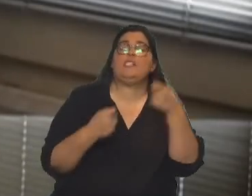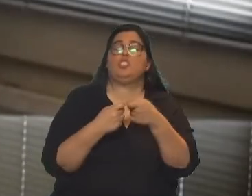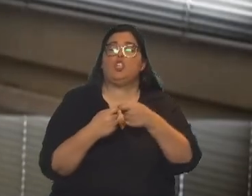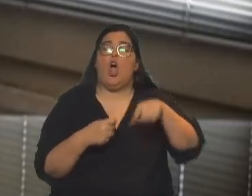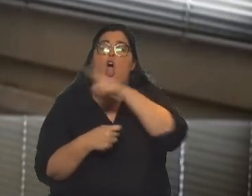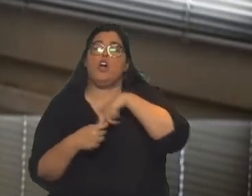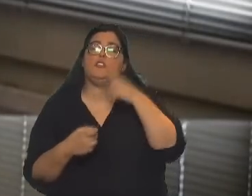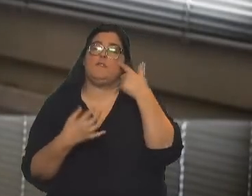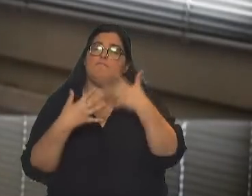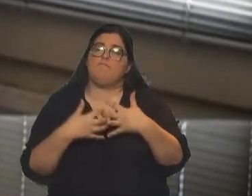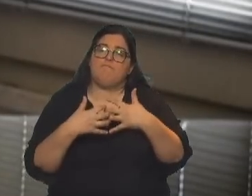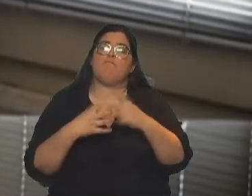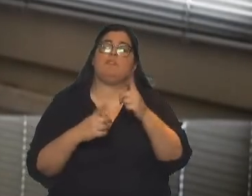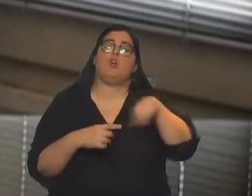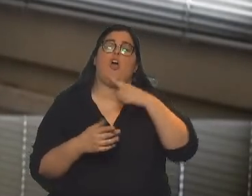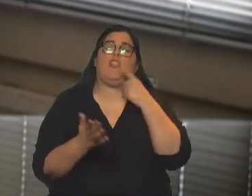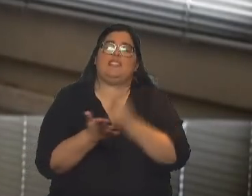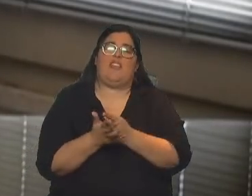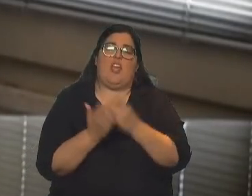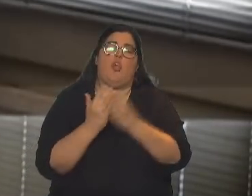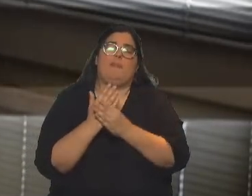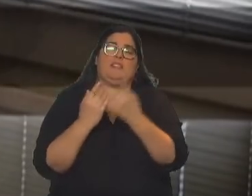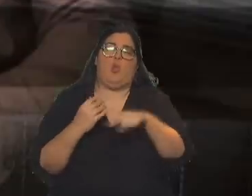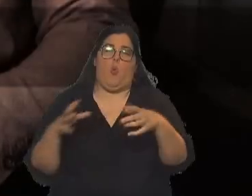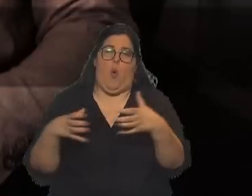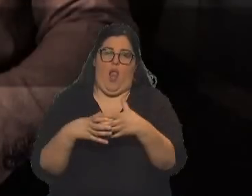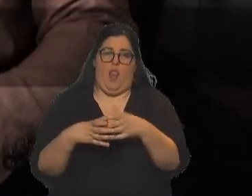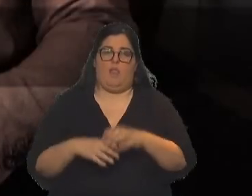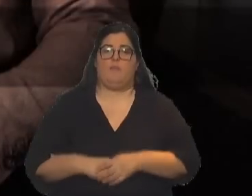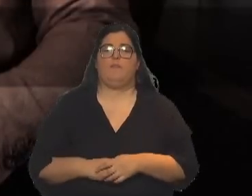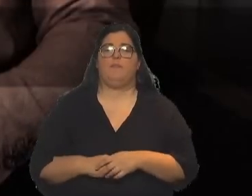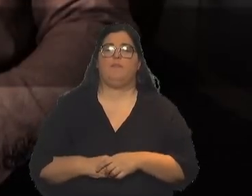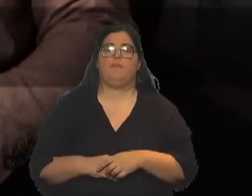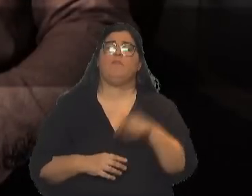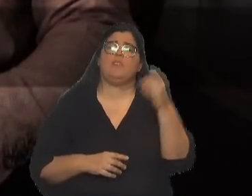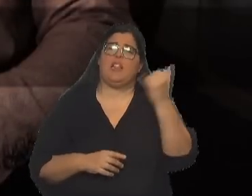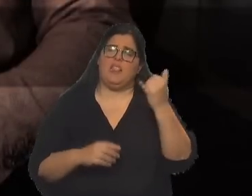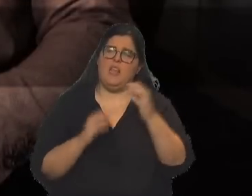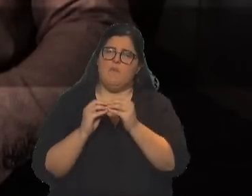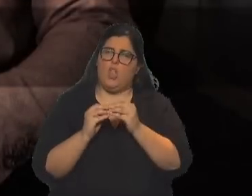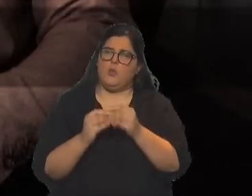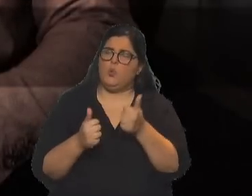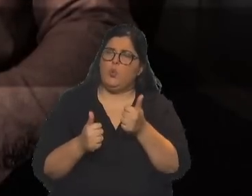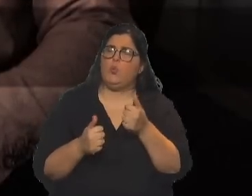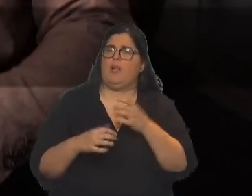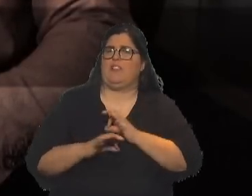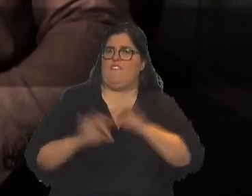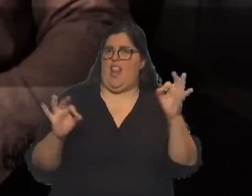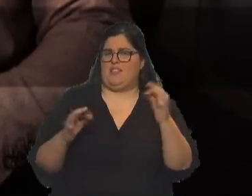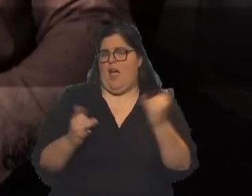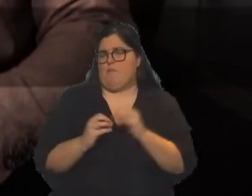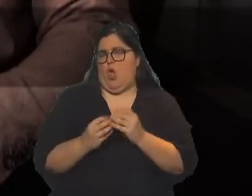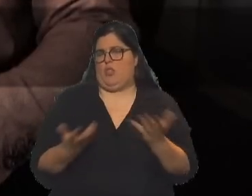mientras definen el gabinete del próximo gobierno. She has good reasons to be happy, of